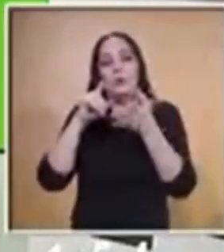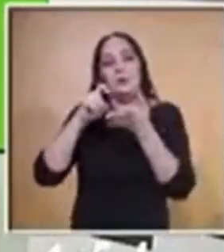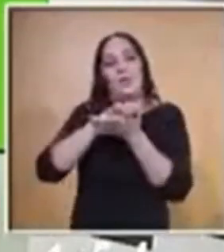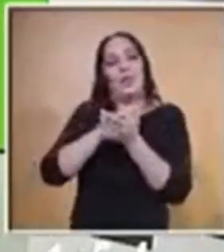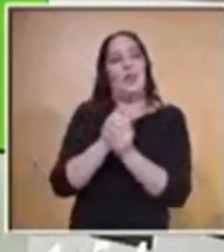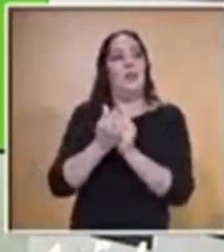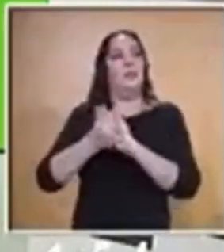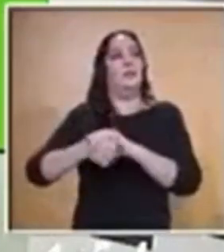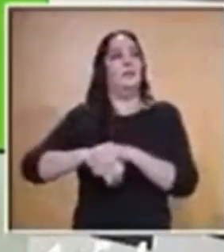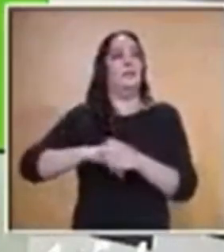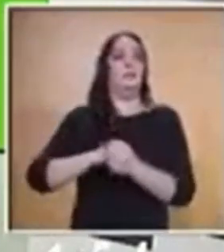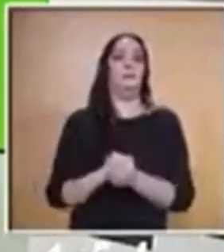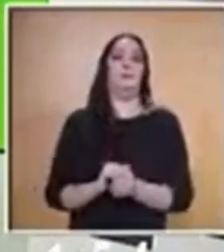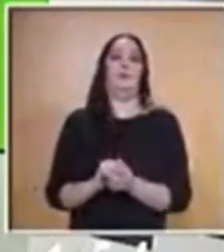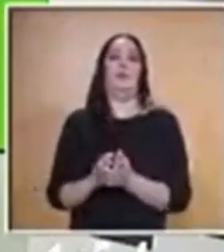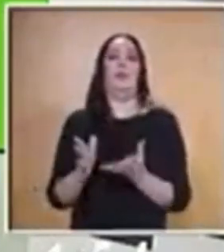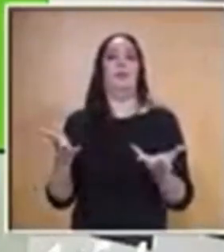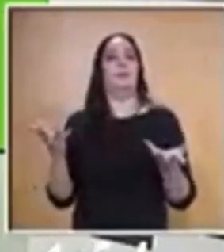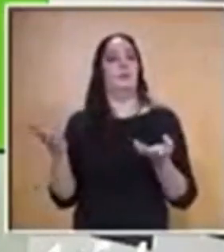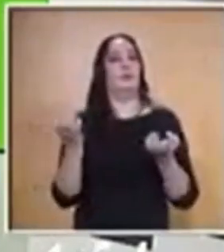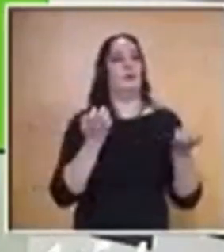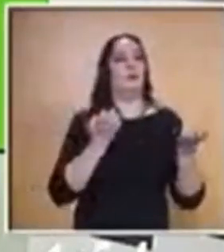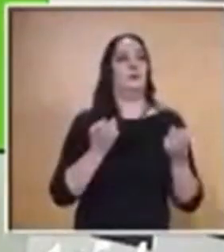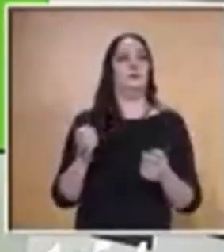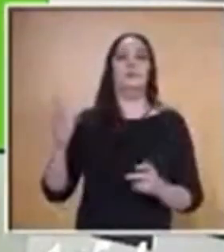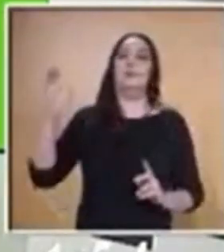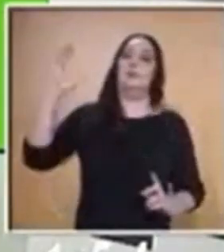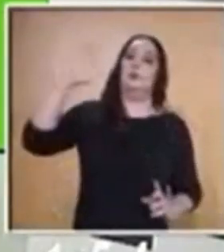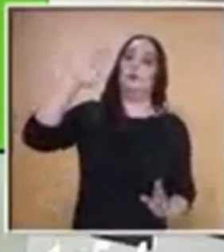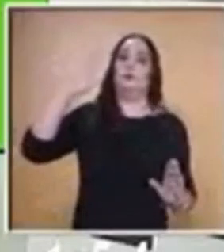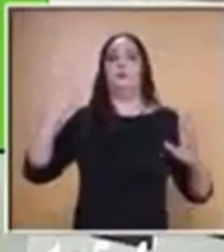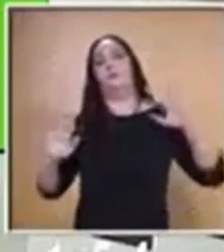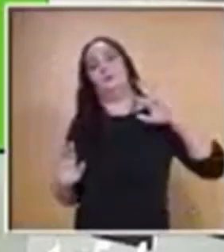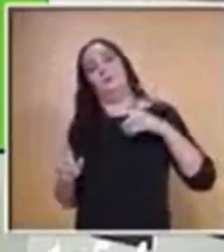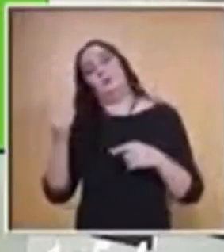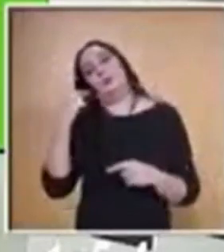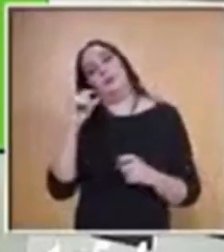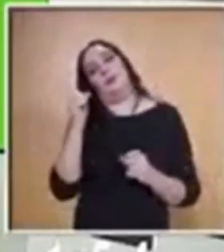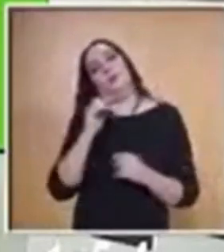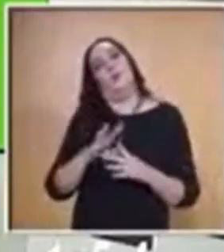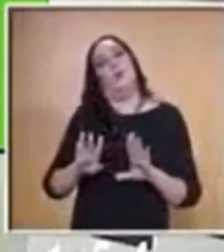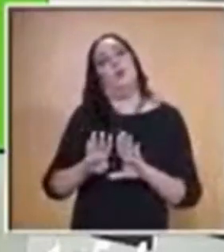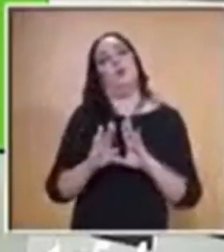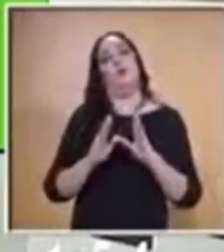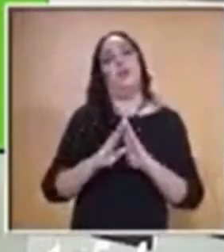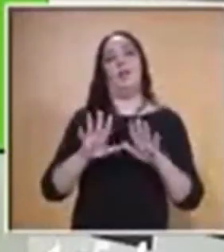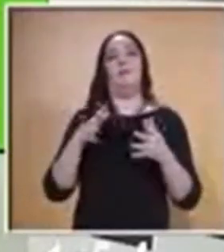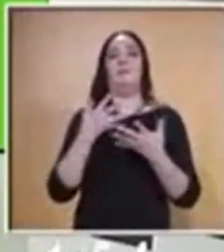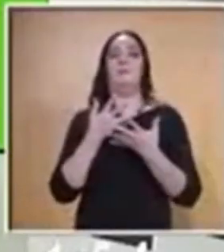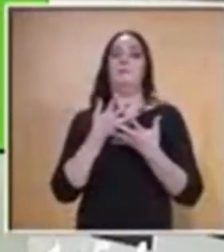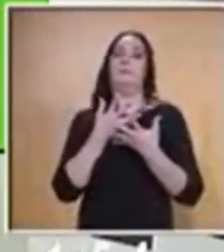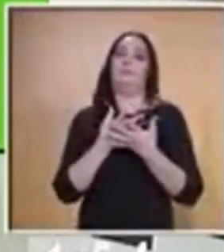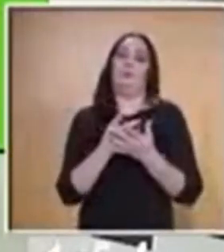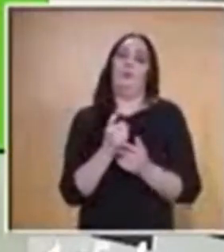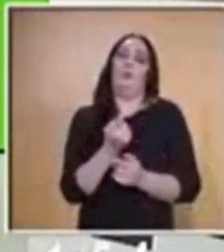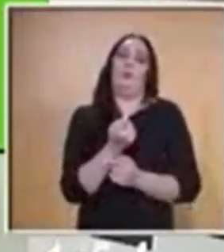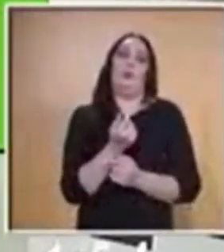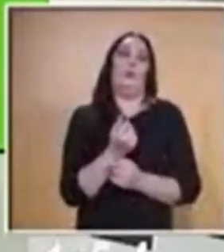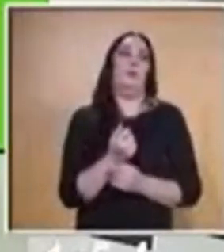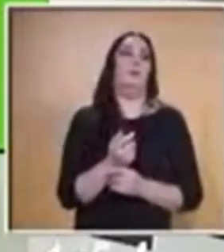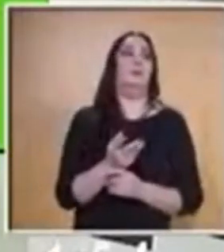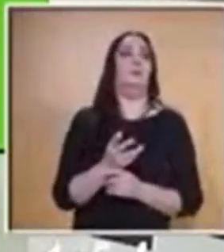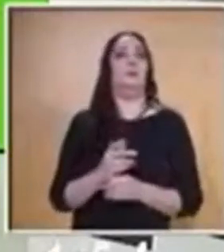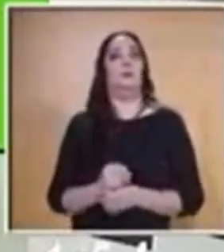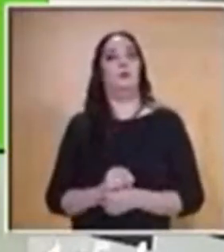Y hacia el otro lado. 4 y 1, 2, 3, 4 y 1, 2,